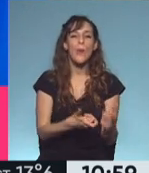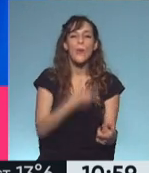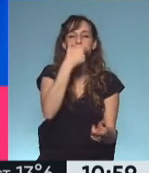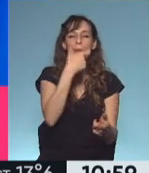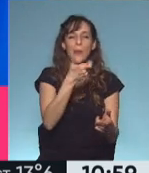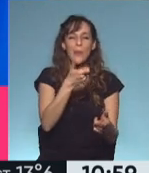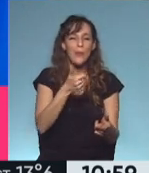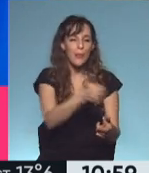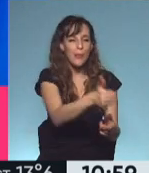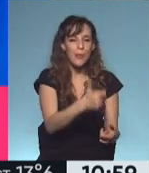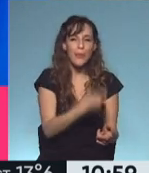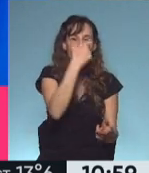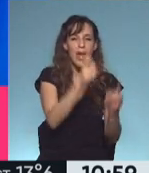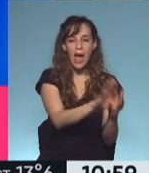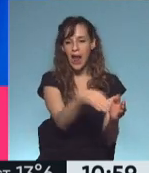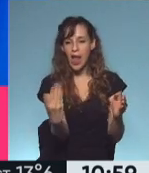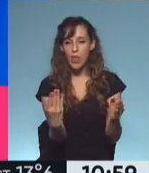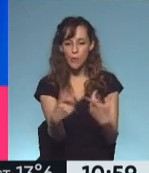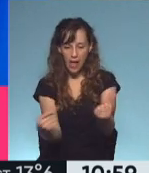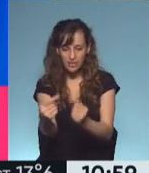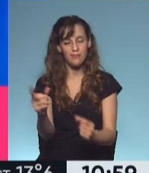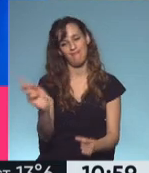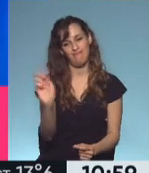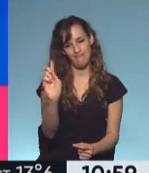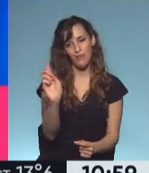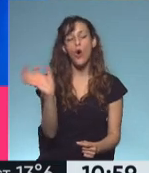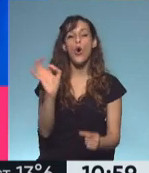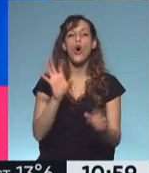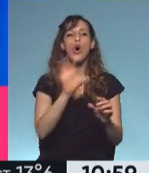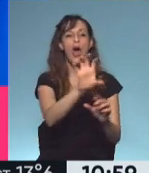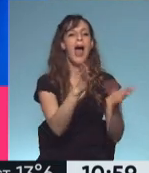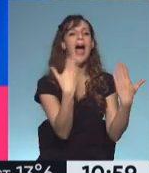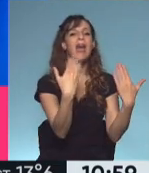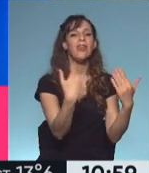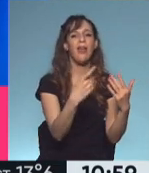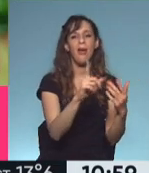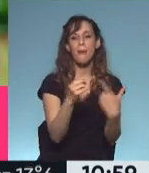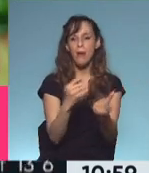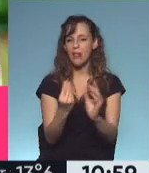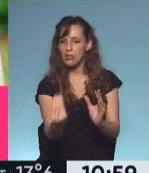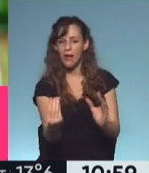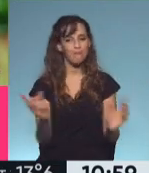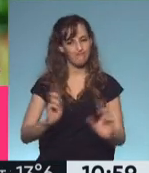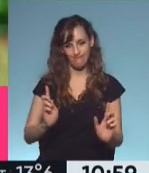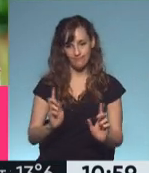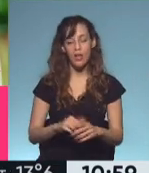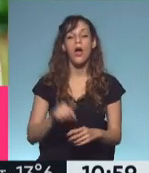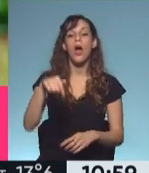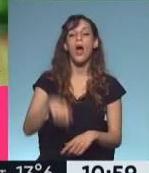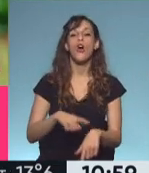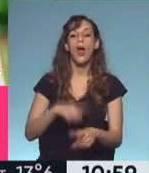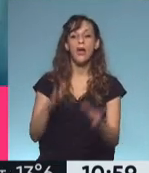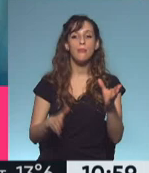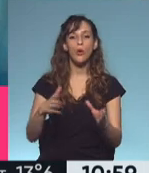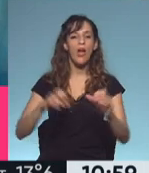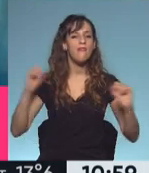o que no le dé directo el frío del aire acondicionado. Y ahora en invierno, ahora que empezamos a tener días más frescos,